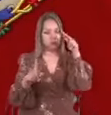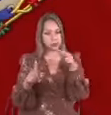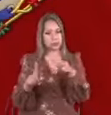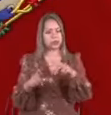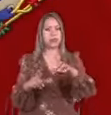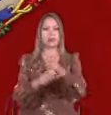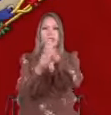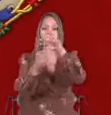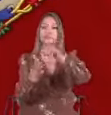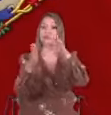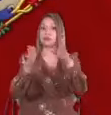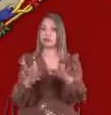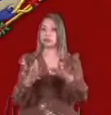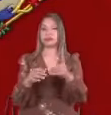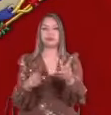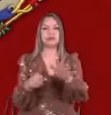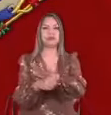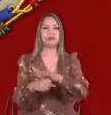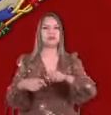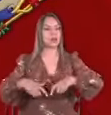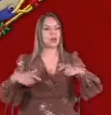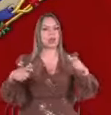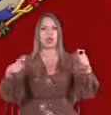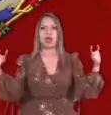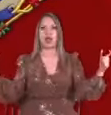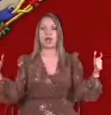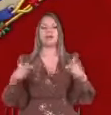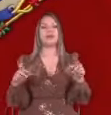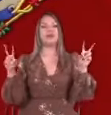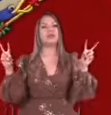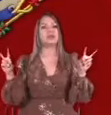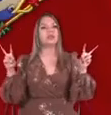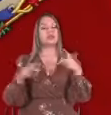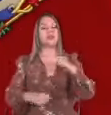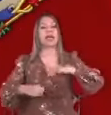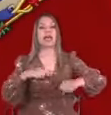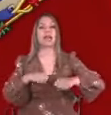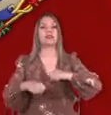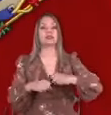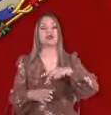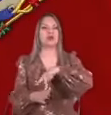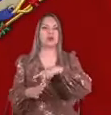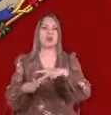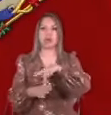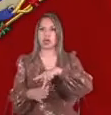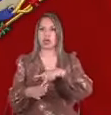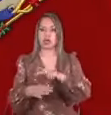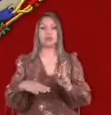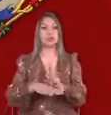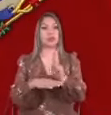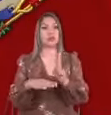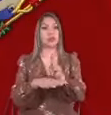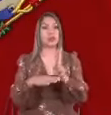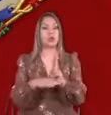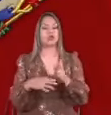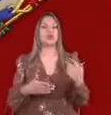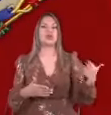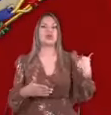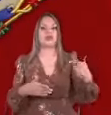seguridad ciudadana integral es más amplia y considera aspectos como la gestión de riesgos o la seguridad sobre el uso y la tenencia de la